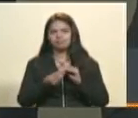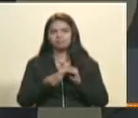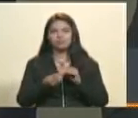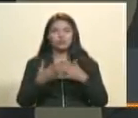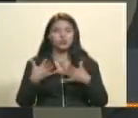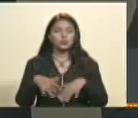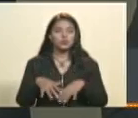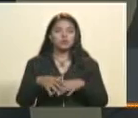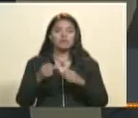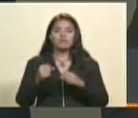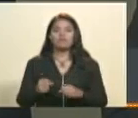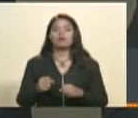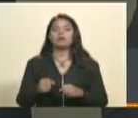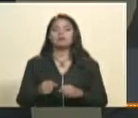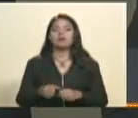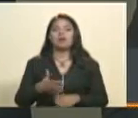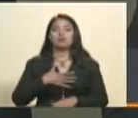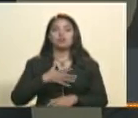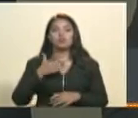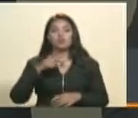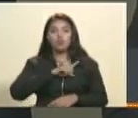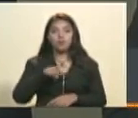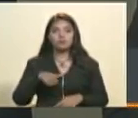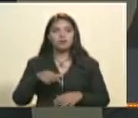una lesión a nuestra soberanía,